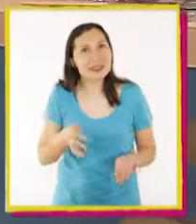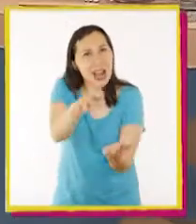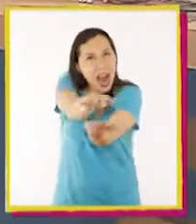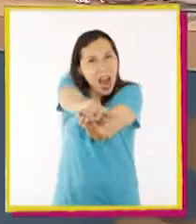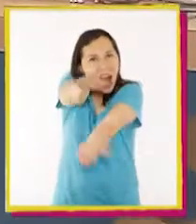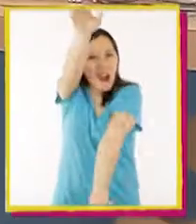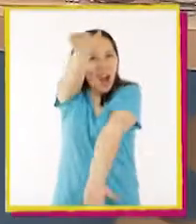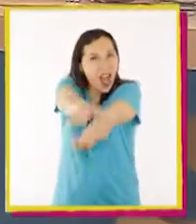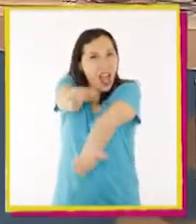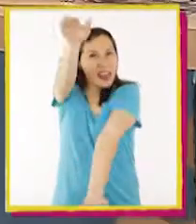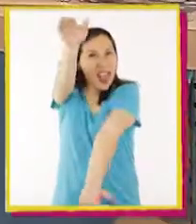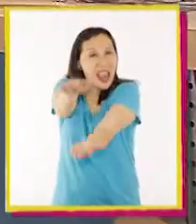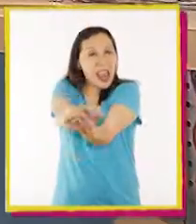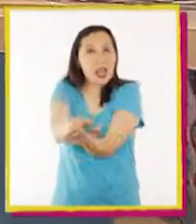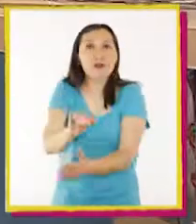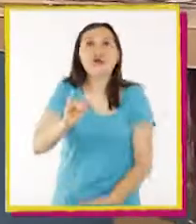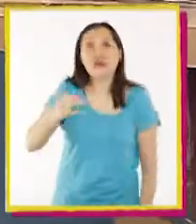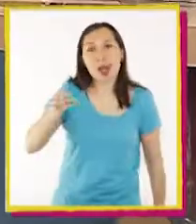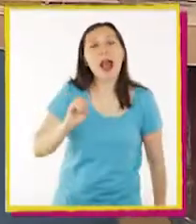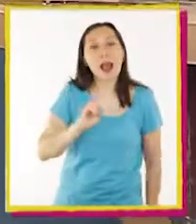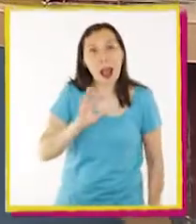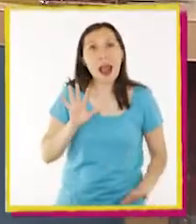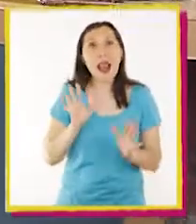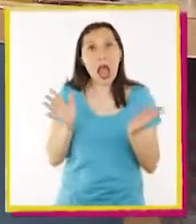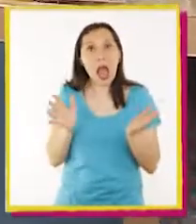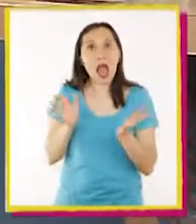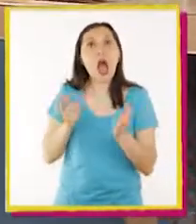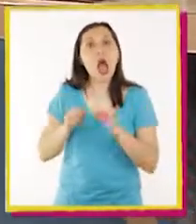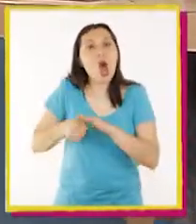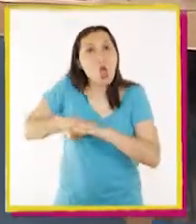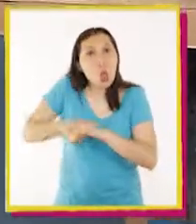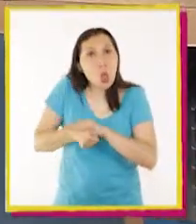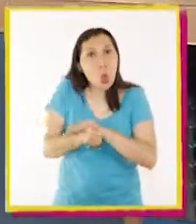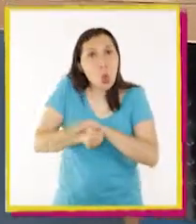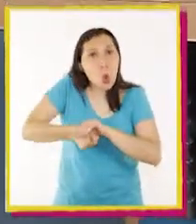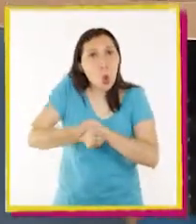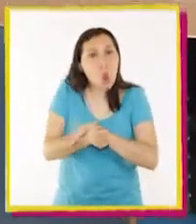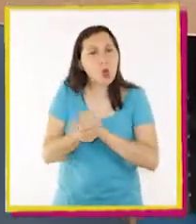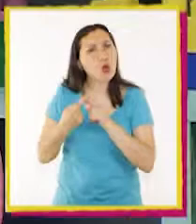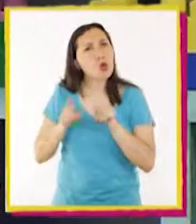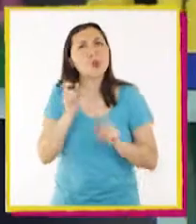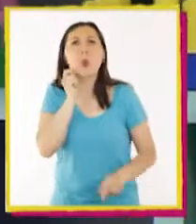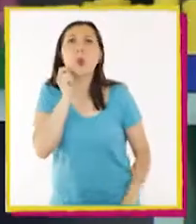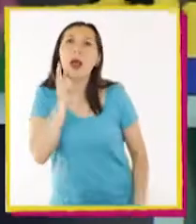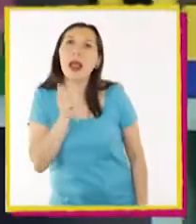¡Súper! ¡El cocodrilo! ¡Claro! ¡Una tortuga! ¿Qué otro?